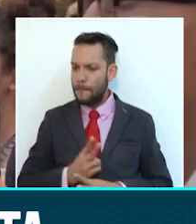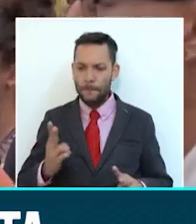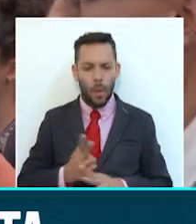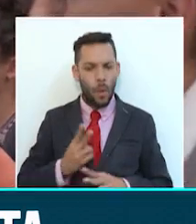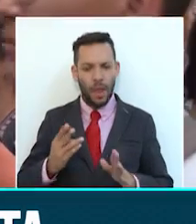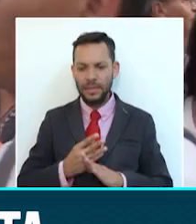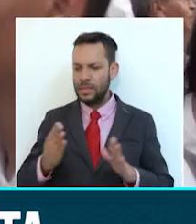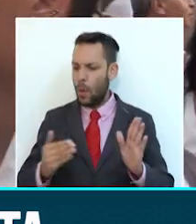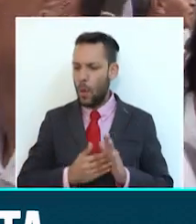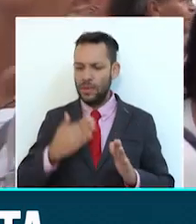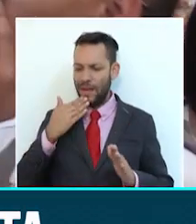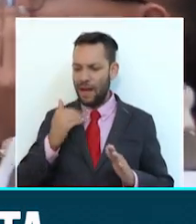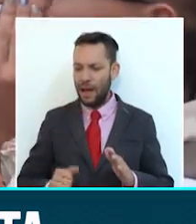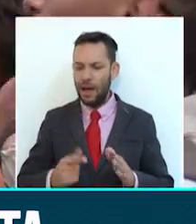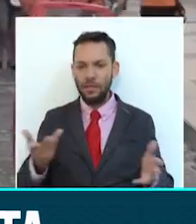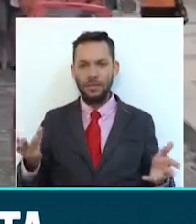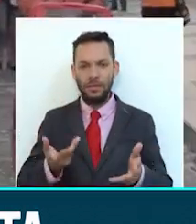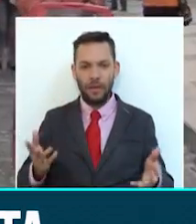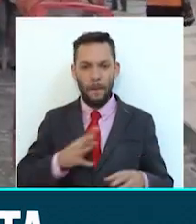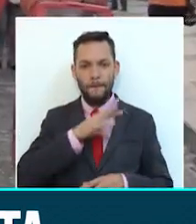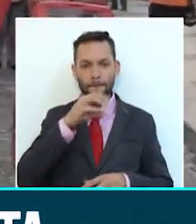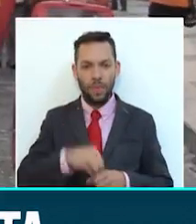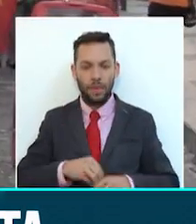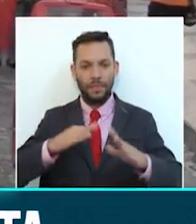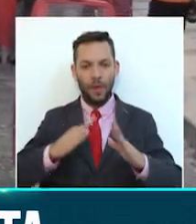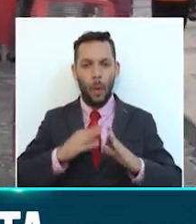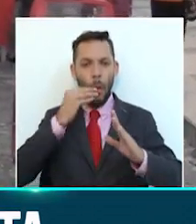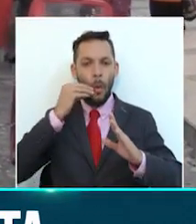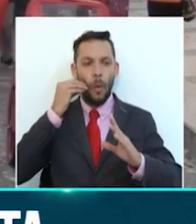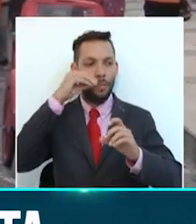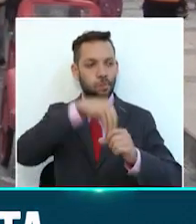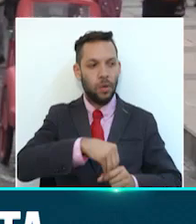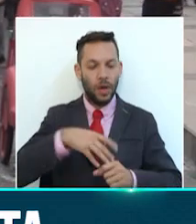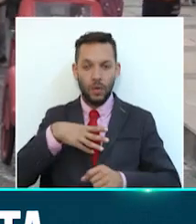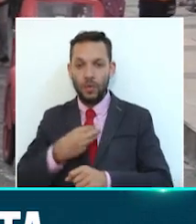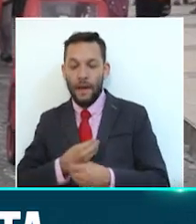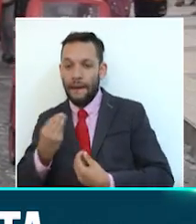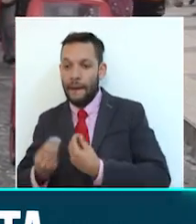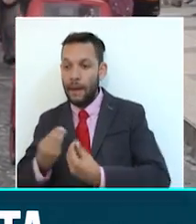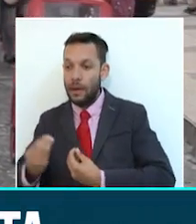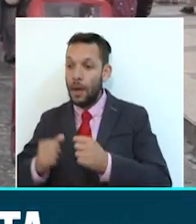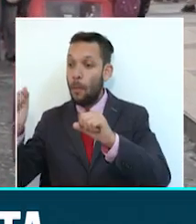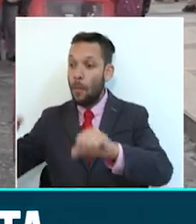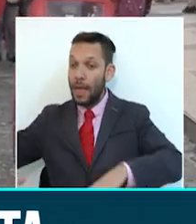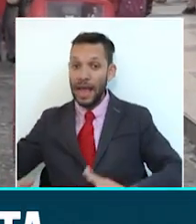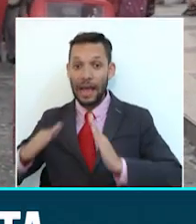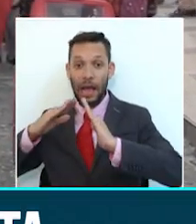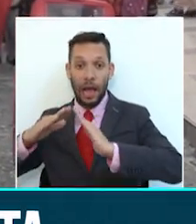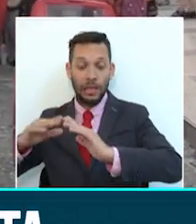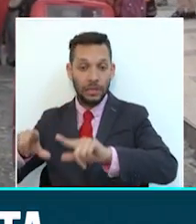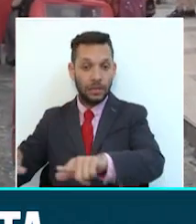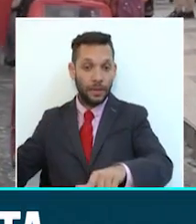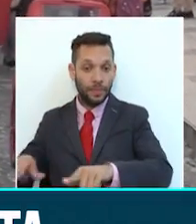siguen perpetrando al interior de los hogares. No contamos todavía con la casa que pueda resguardar a las mujeres en